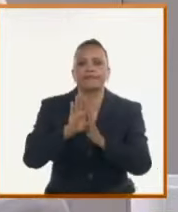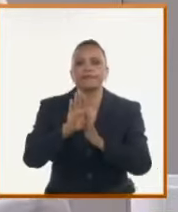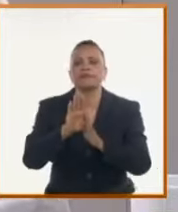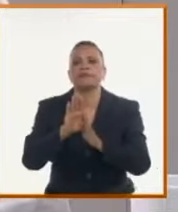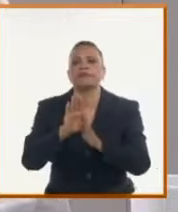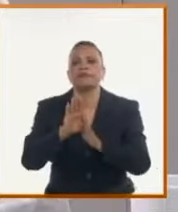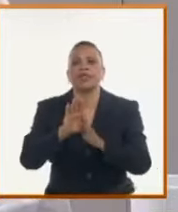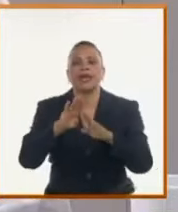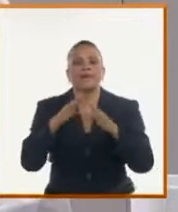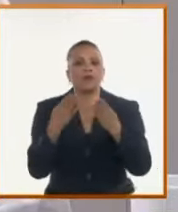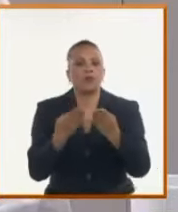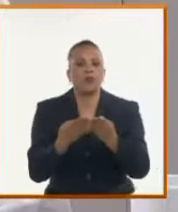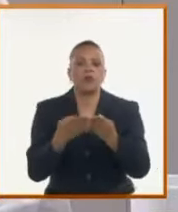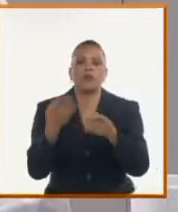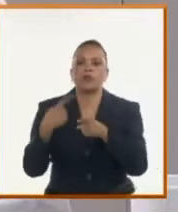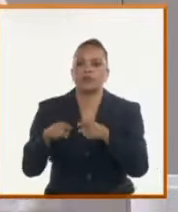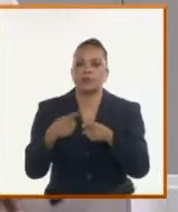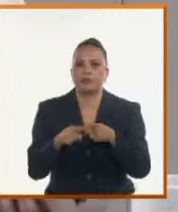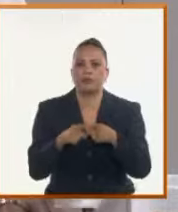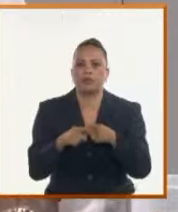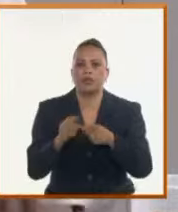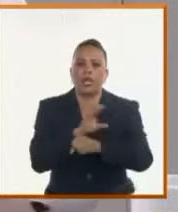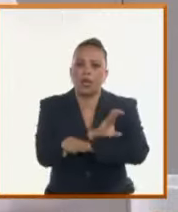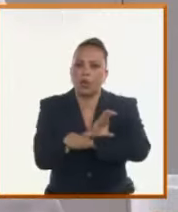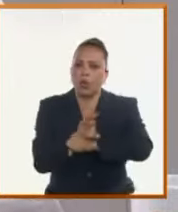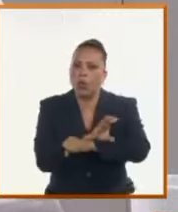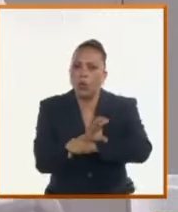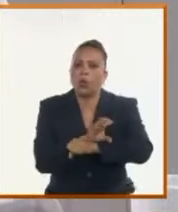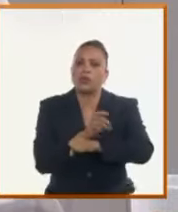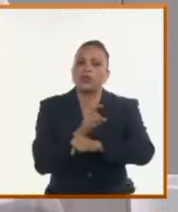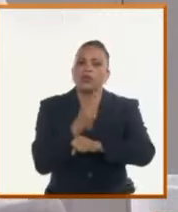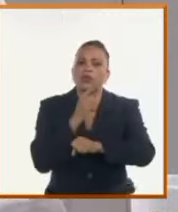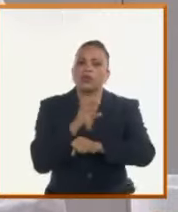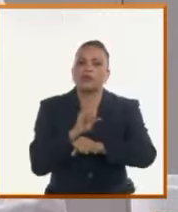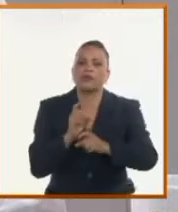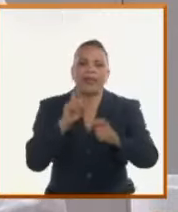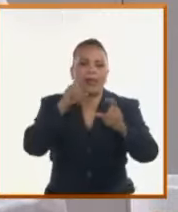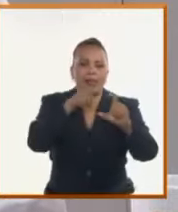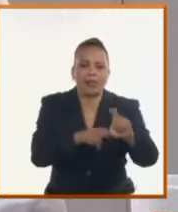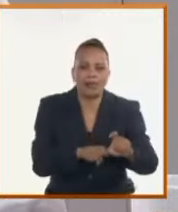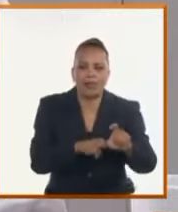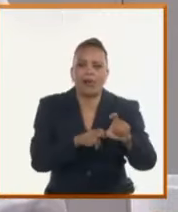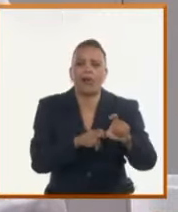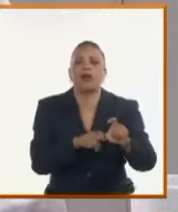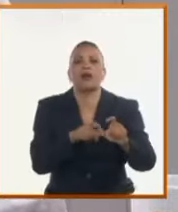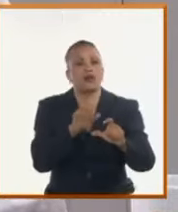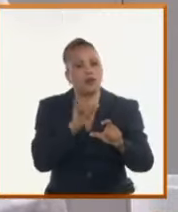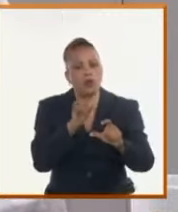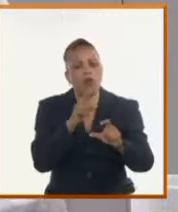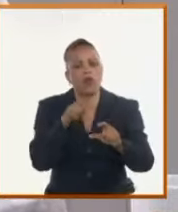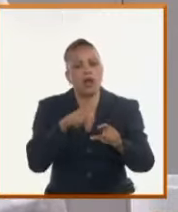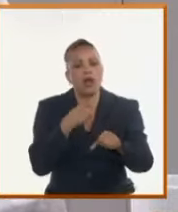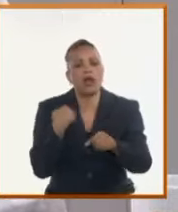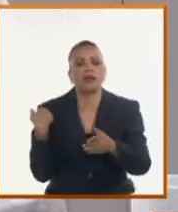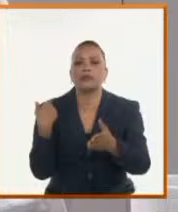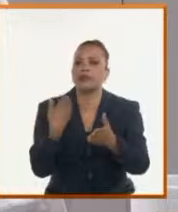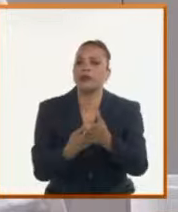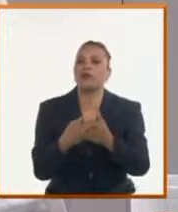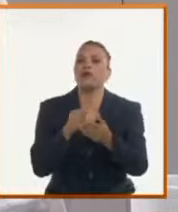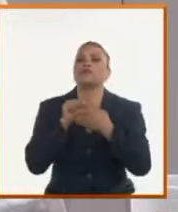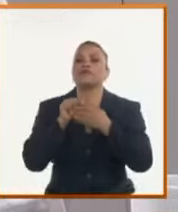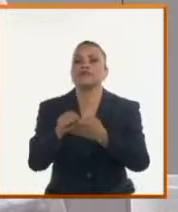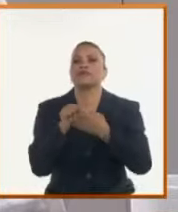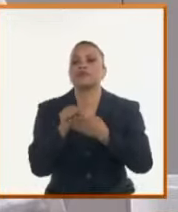rante sea estamos hablando de coches motores de trailes y en estos momentos están prestando servicio con